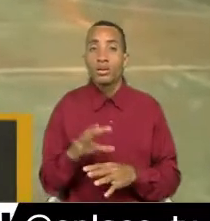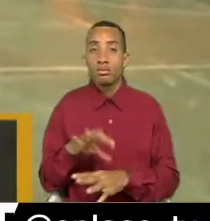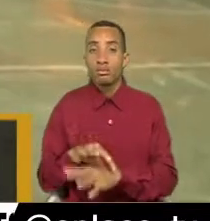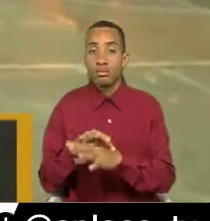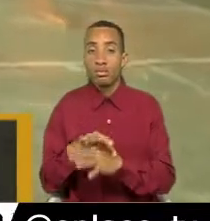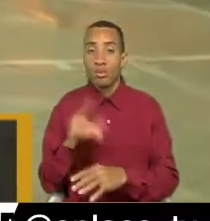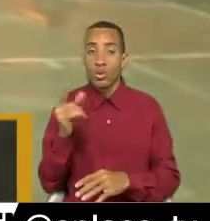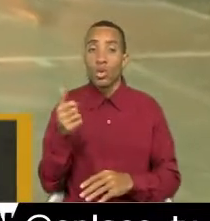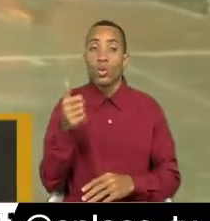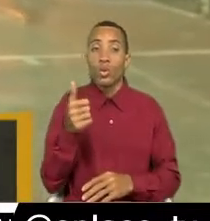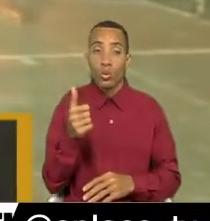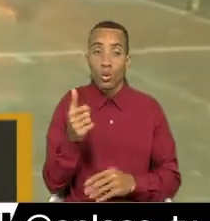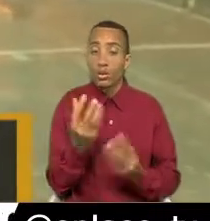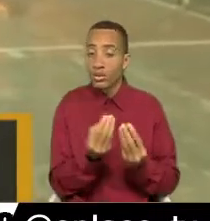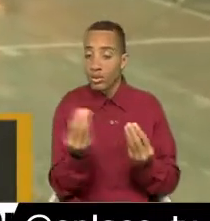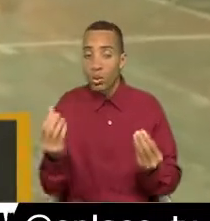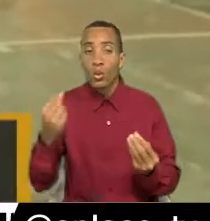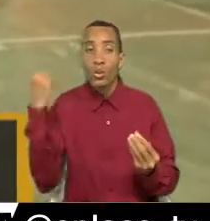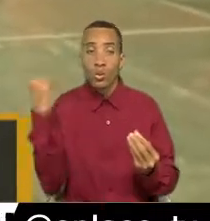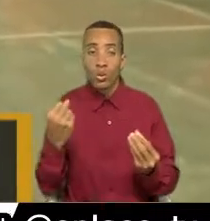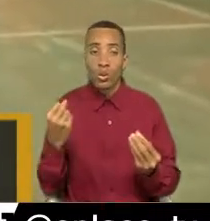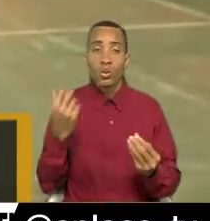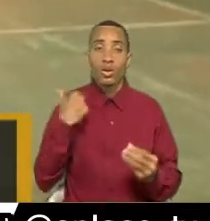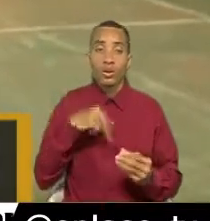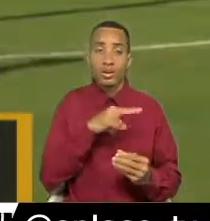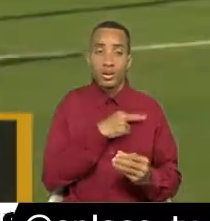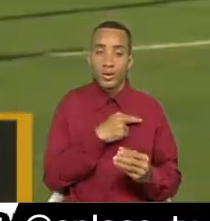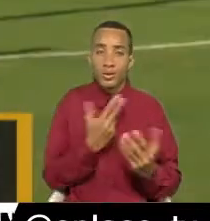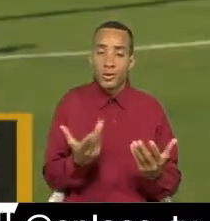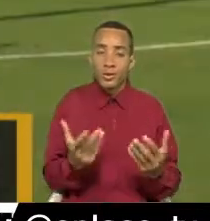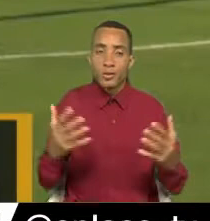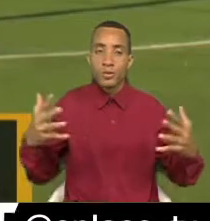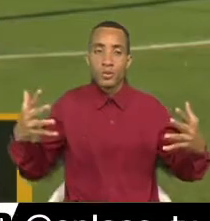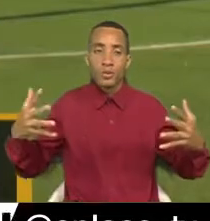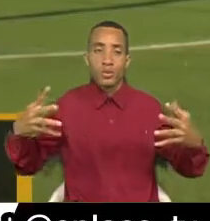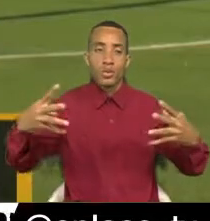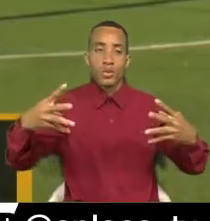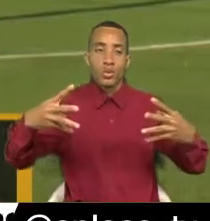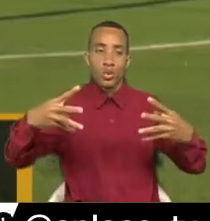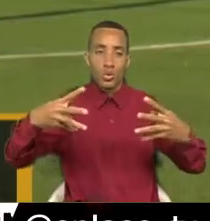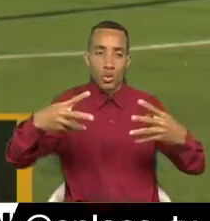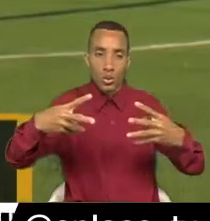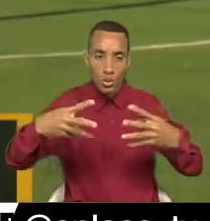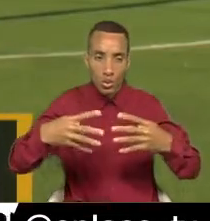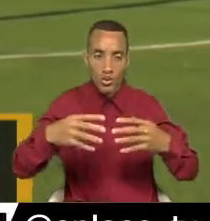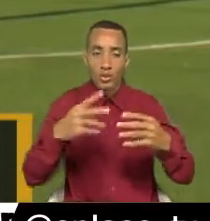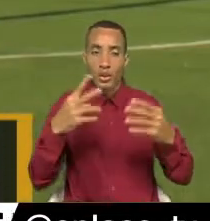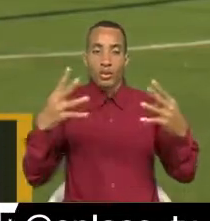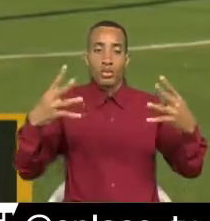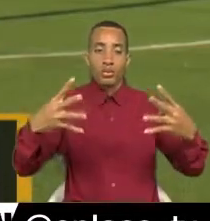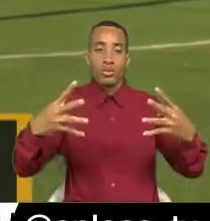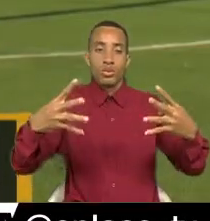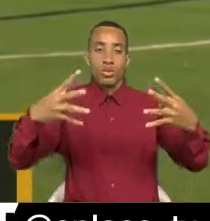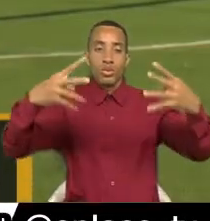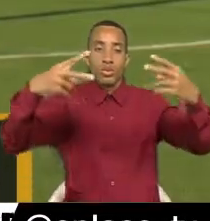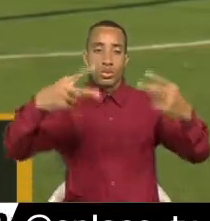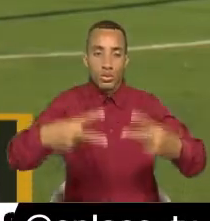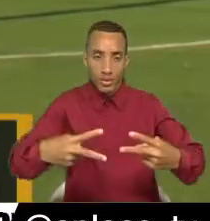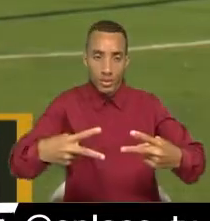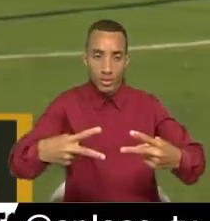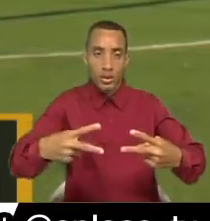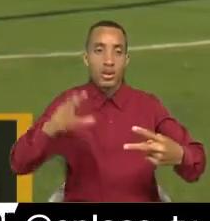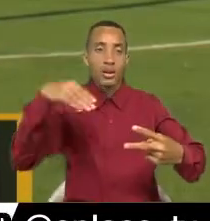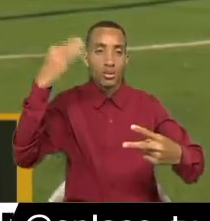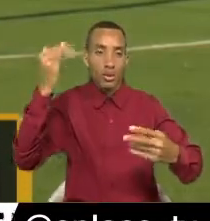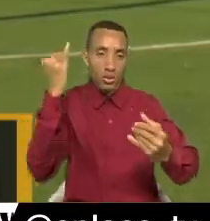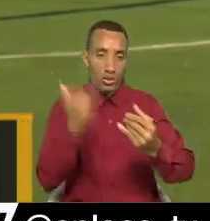buenos equipos, y en este momento estamos en la fase cuadrangulares de final, donde clasifican 2 de cada grupo, y ahí vendrían el